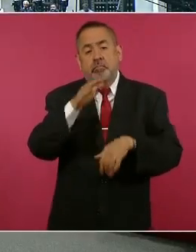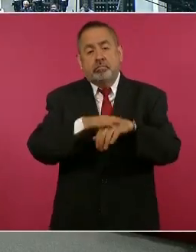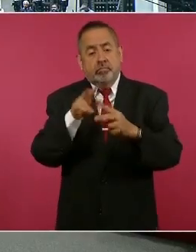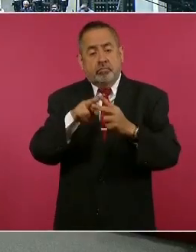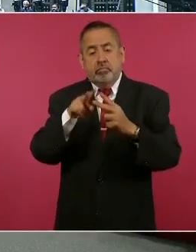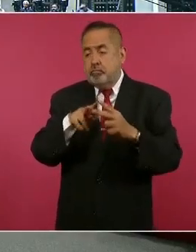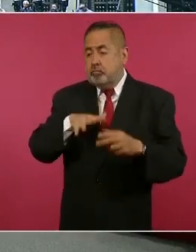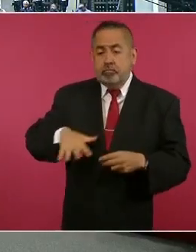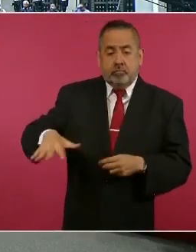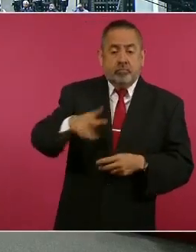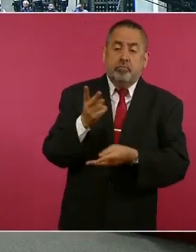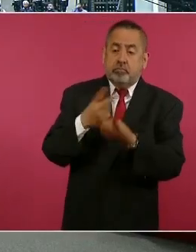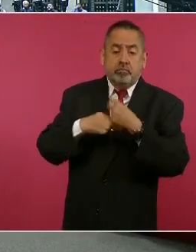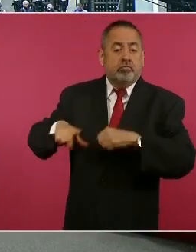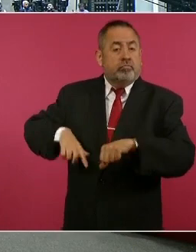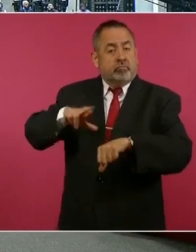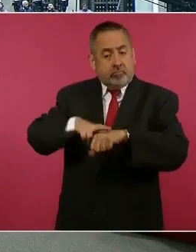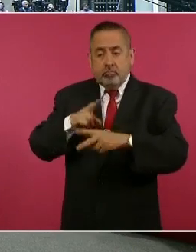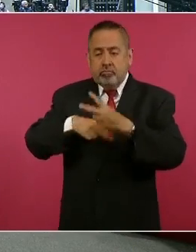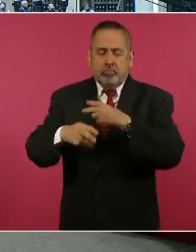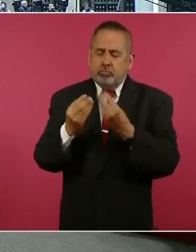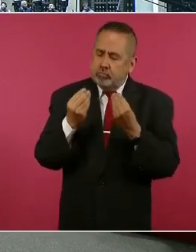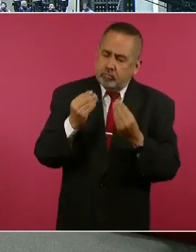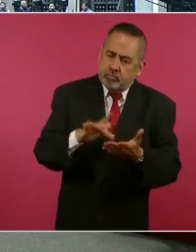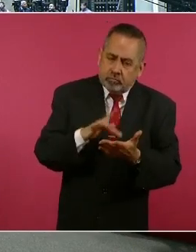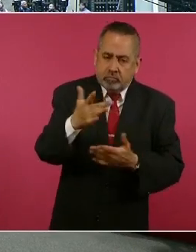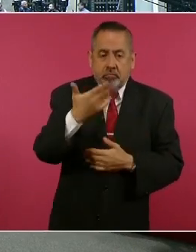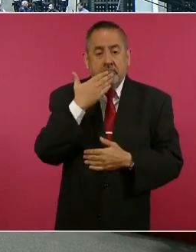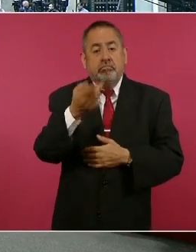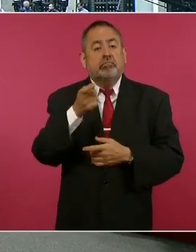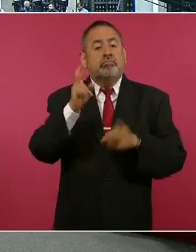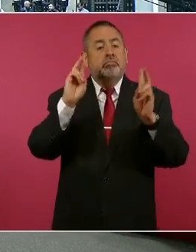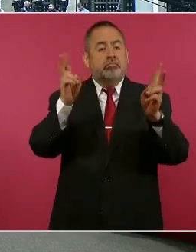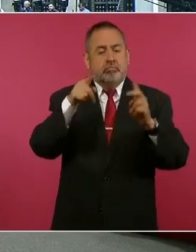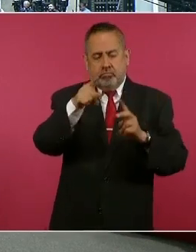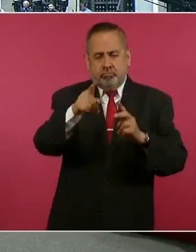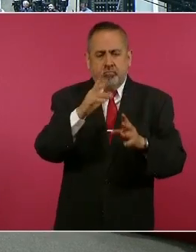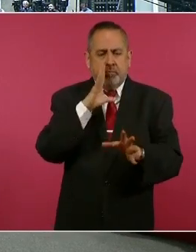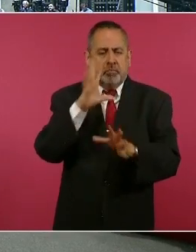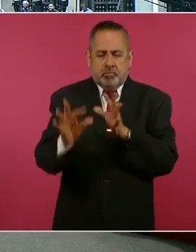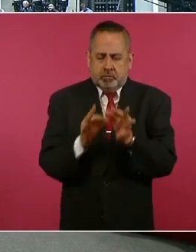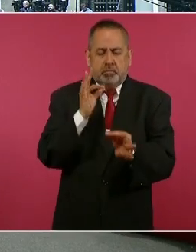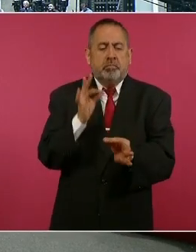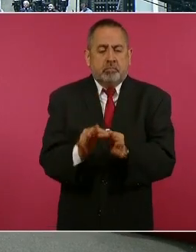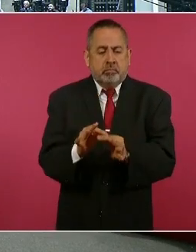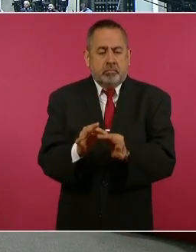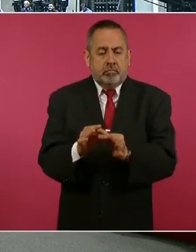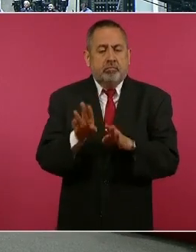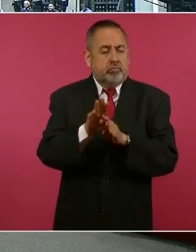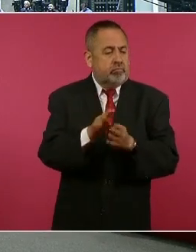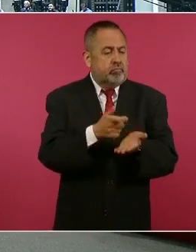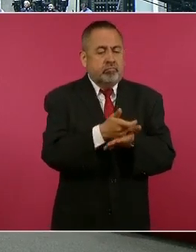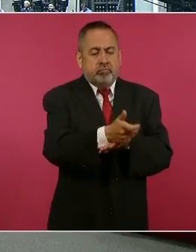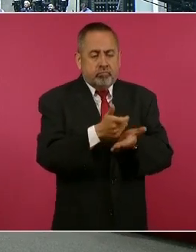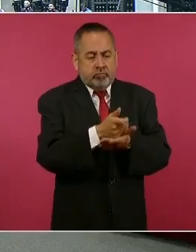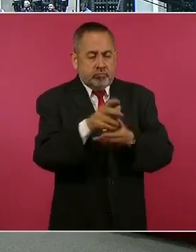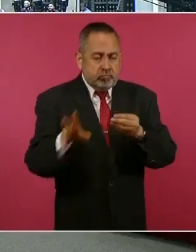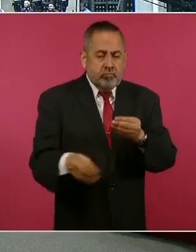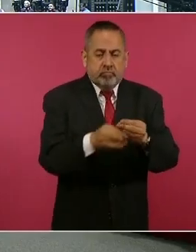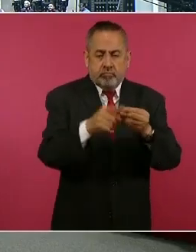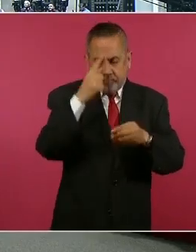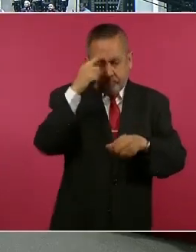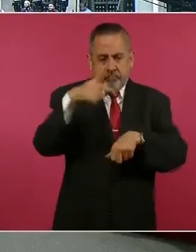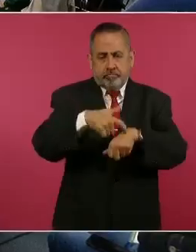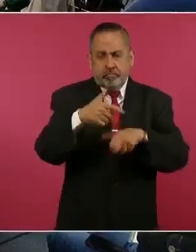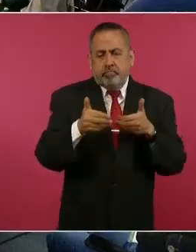ayer estuvieron aquí los gobernadores, pues estamos muy agradecidos por el tema que usted cumplió con el tema del subsidio de las tarifas, ampliándolo